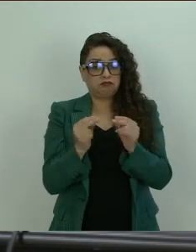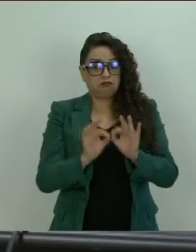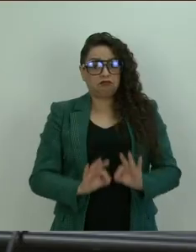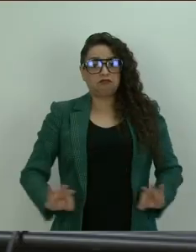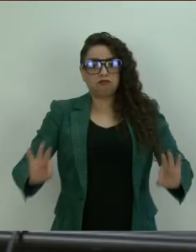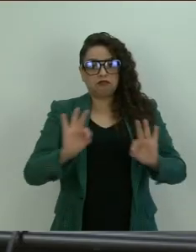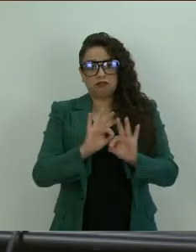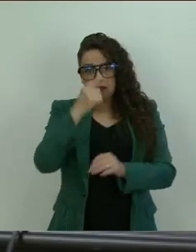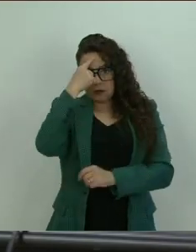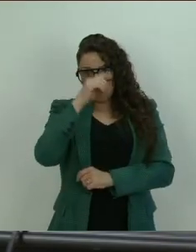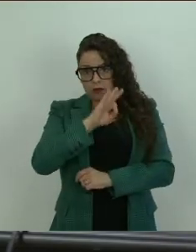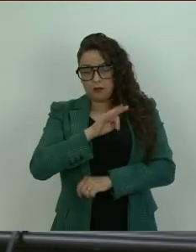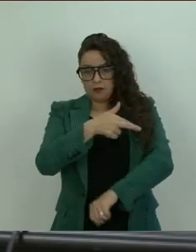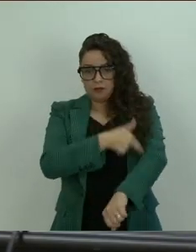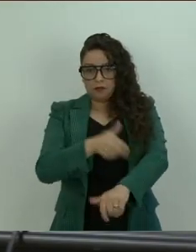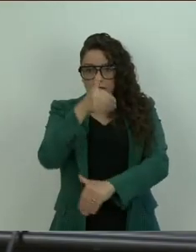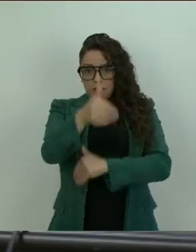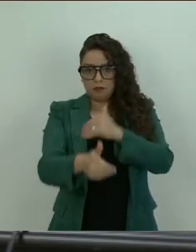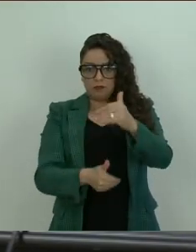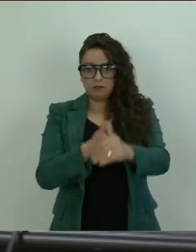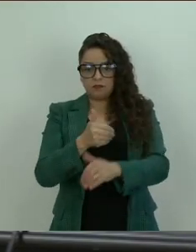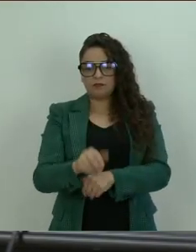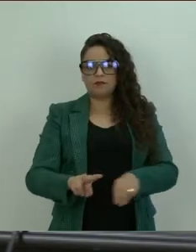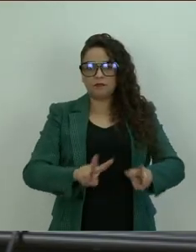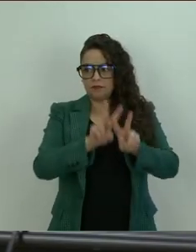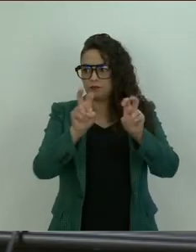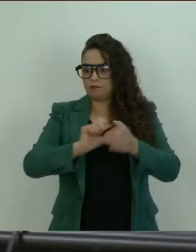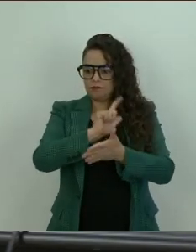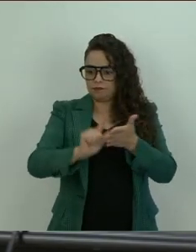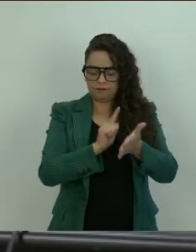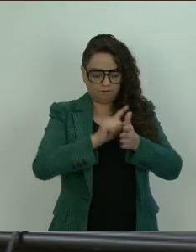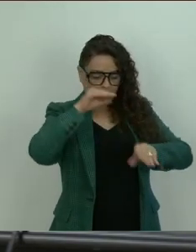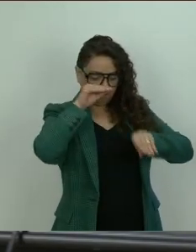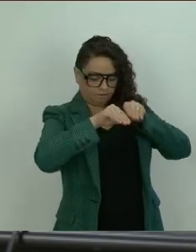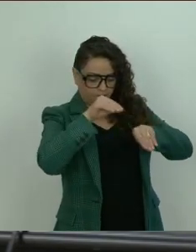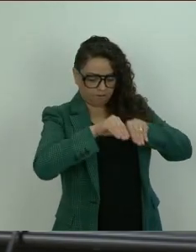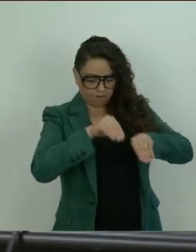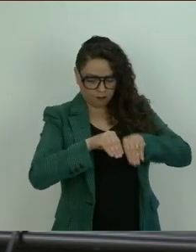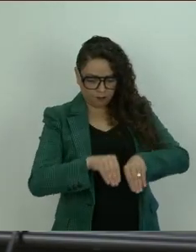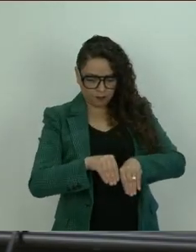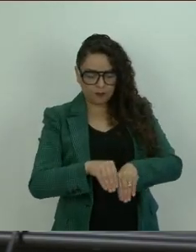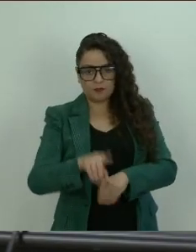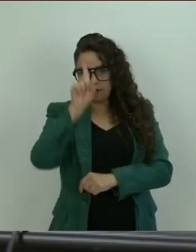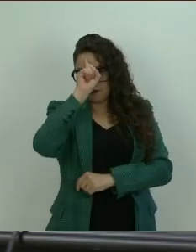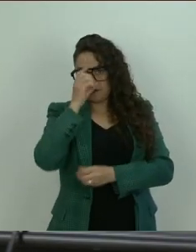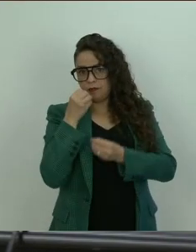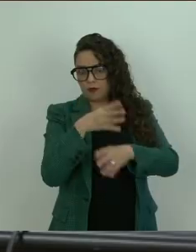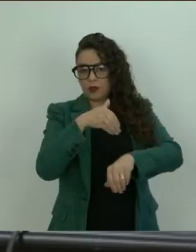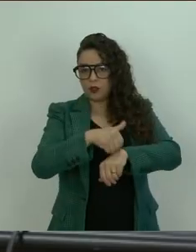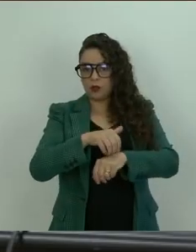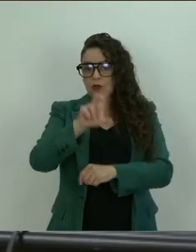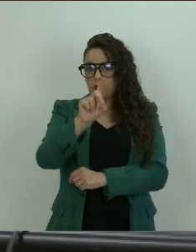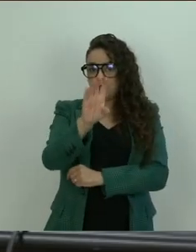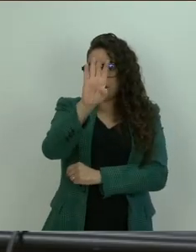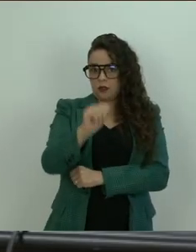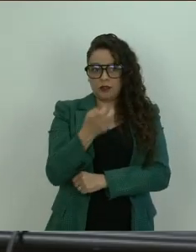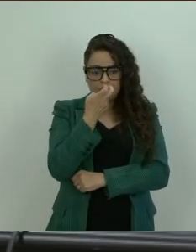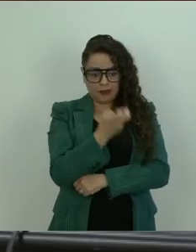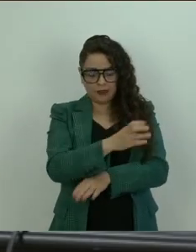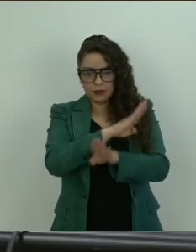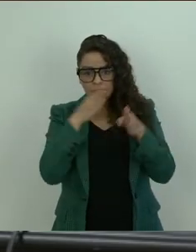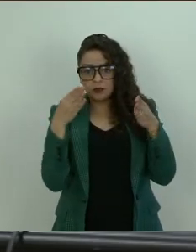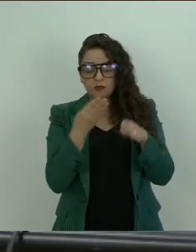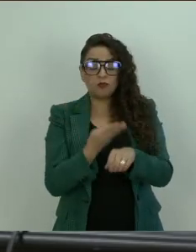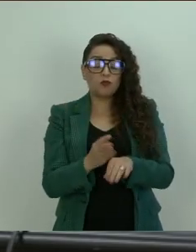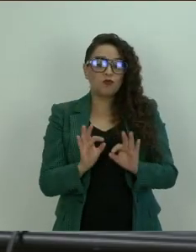labor jurisdiccional. En específico, la Recomendación General 39 es un instrumento